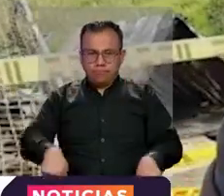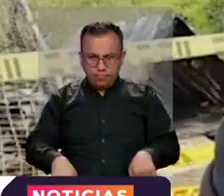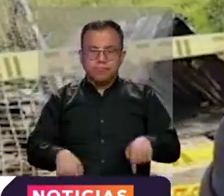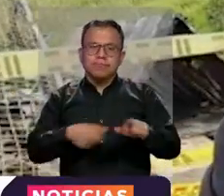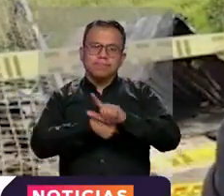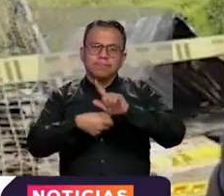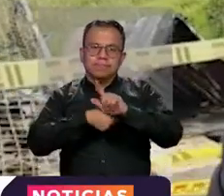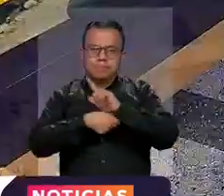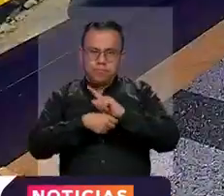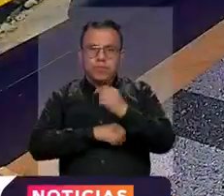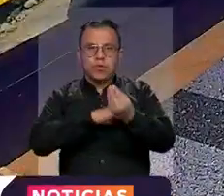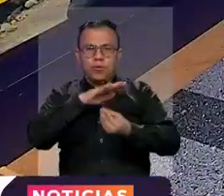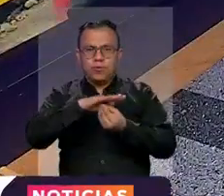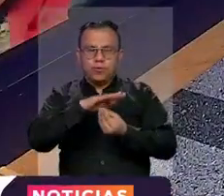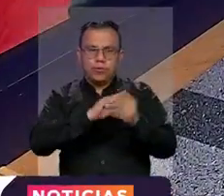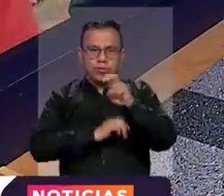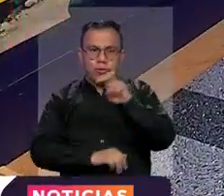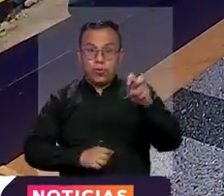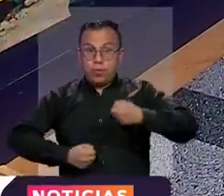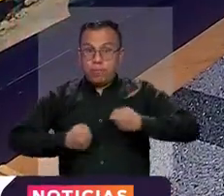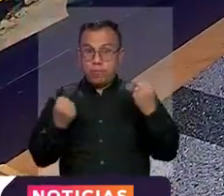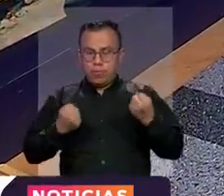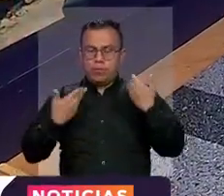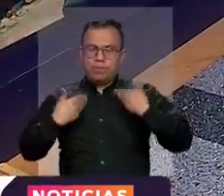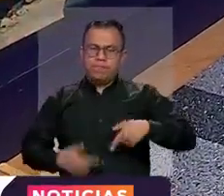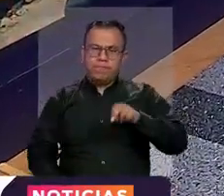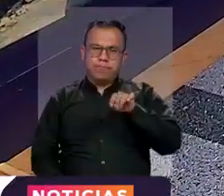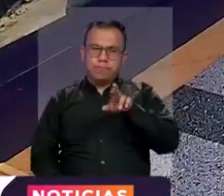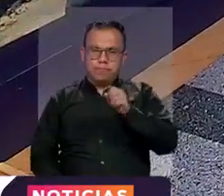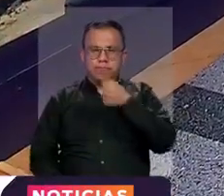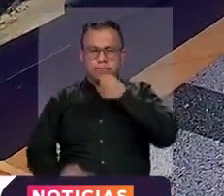desde la localidad de Usaquén, zona norte de Bogotá. Alejandro Rincón, Noticias Capital.